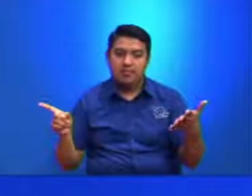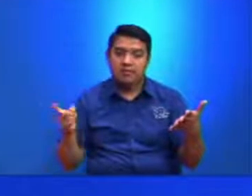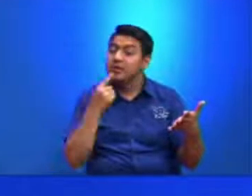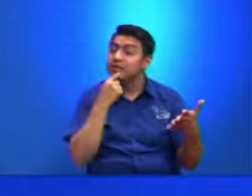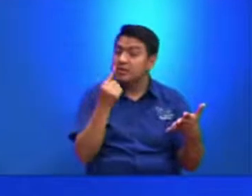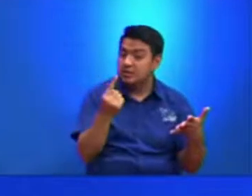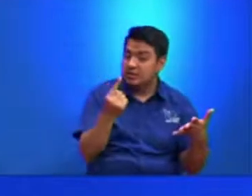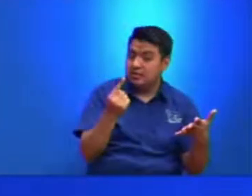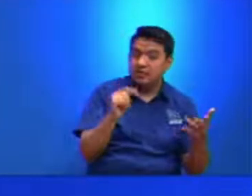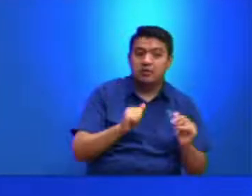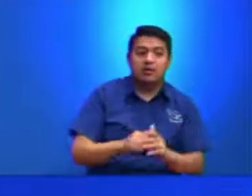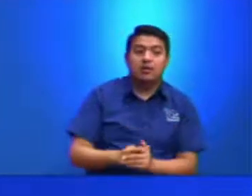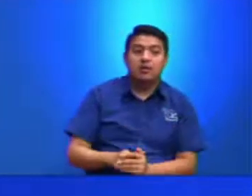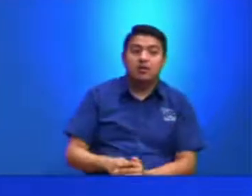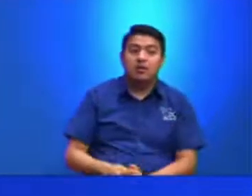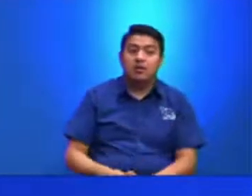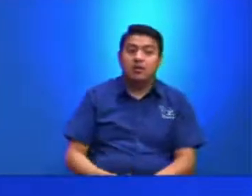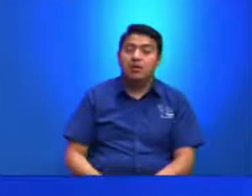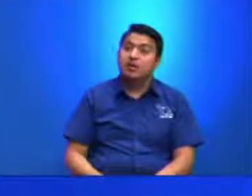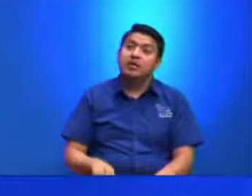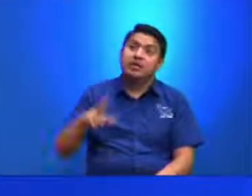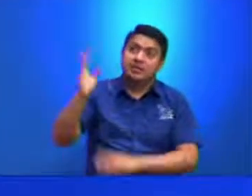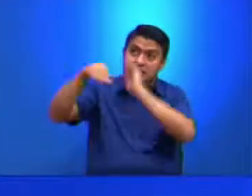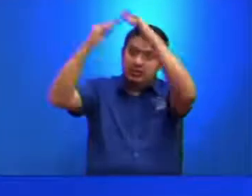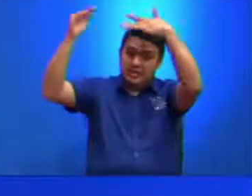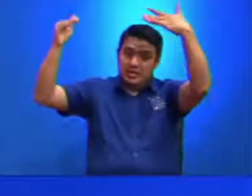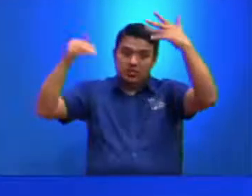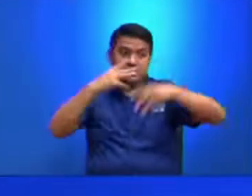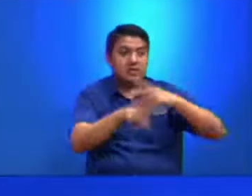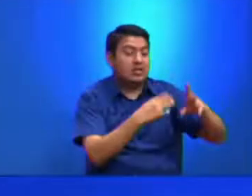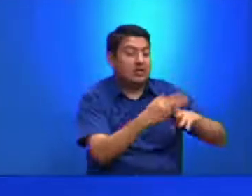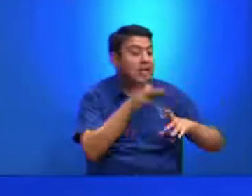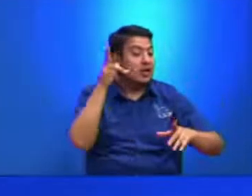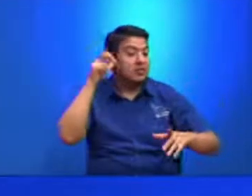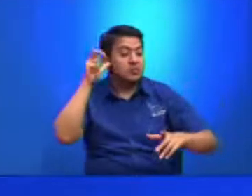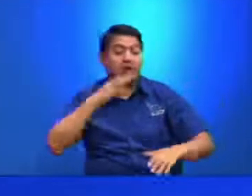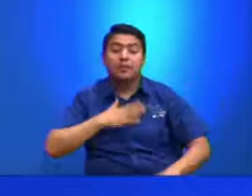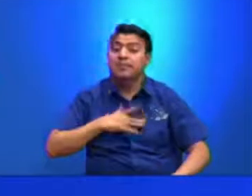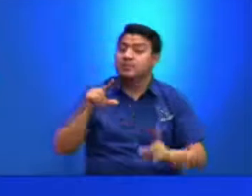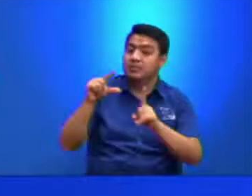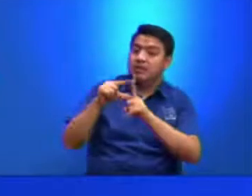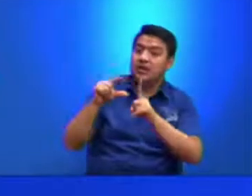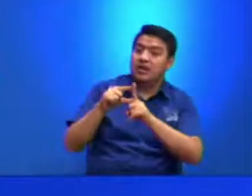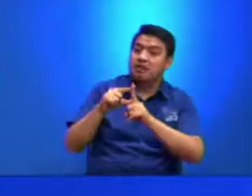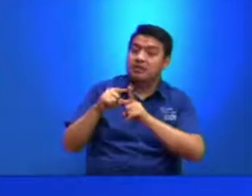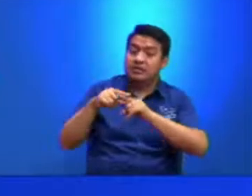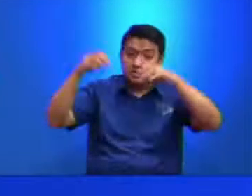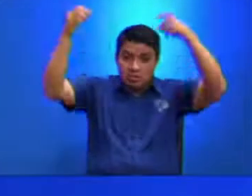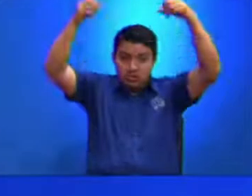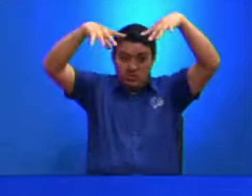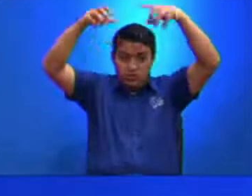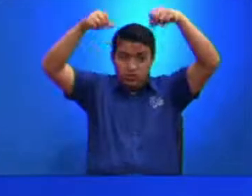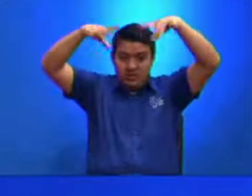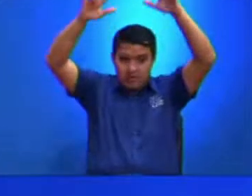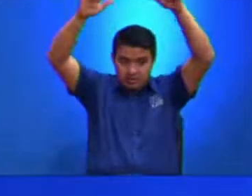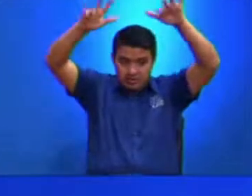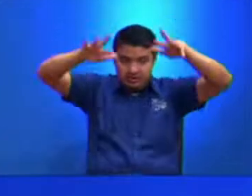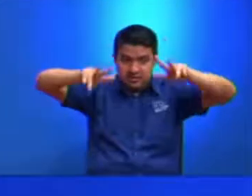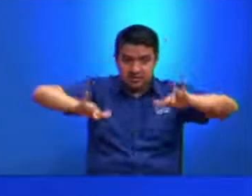Oídos cielos y dejadme hablar, y escuche la tierra las palabras de mi boca. Caiga como la lluvia mi